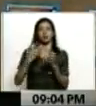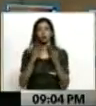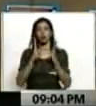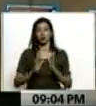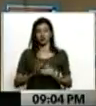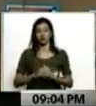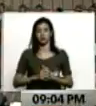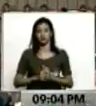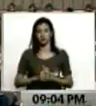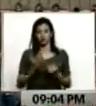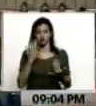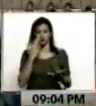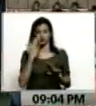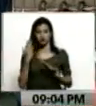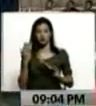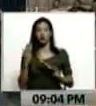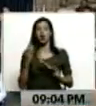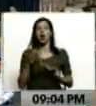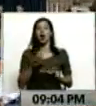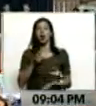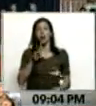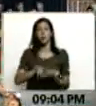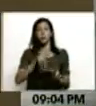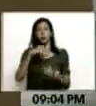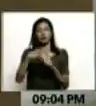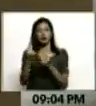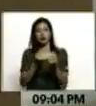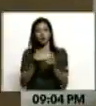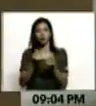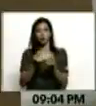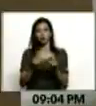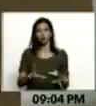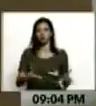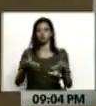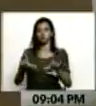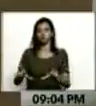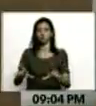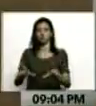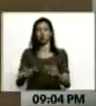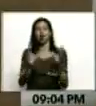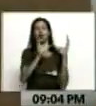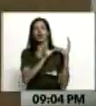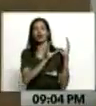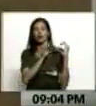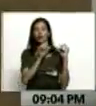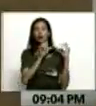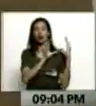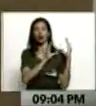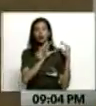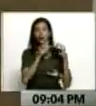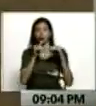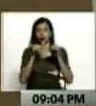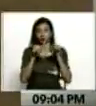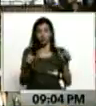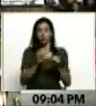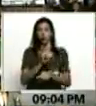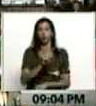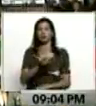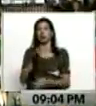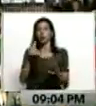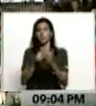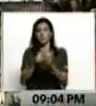de estudiantes aprobados recursos para otorgar titularidad a 46,000